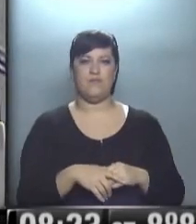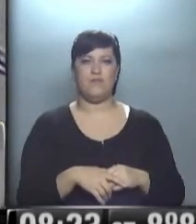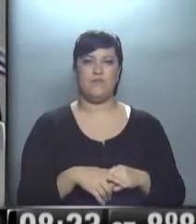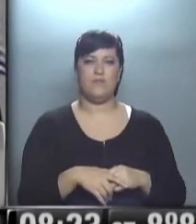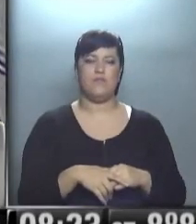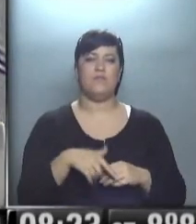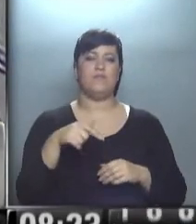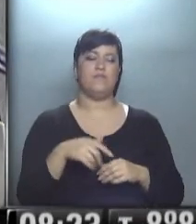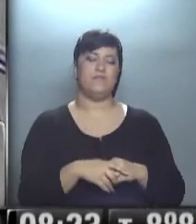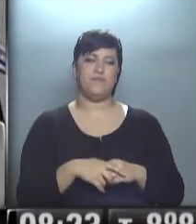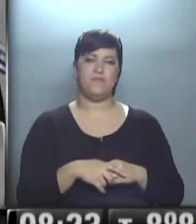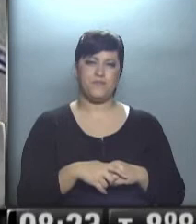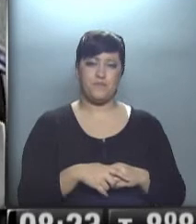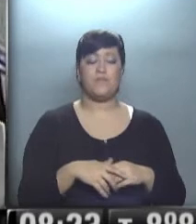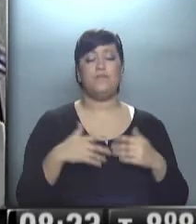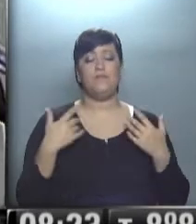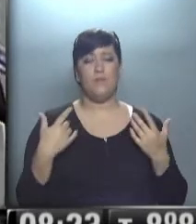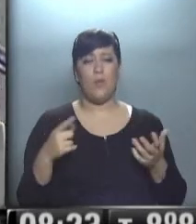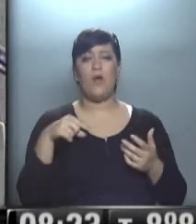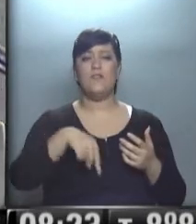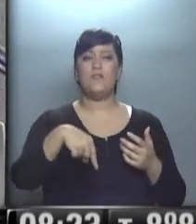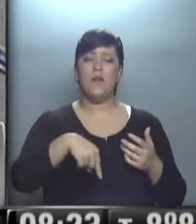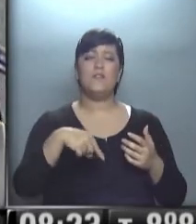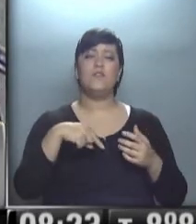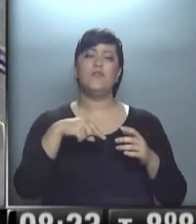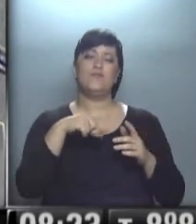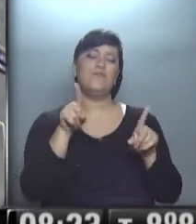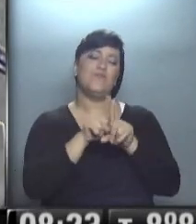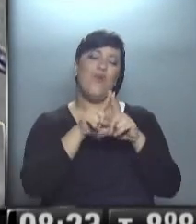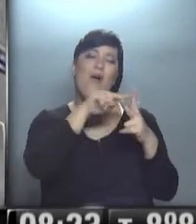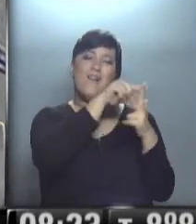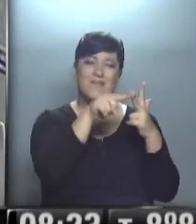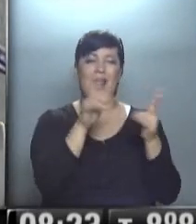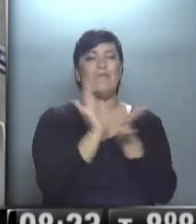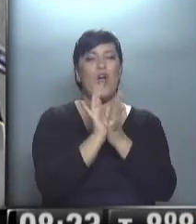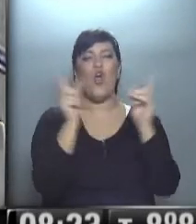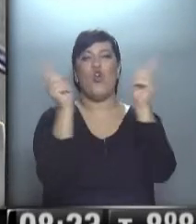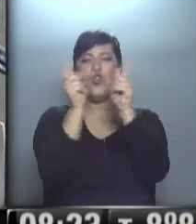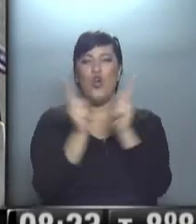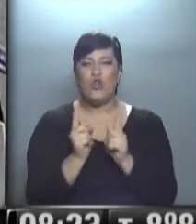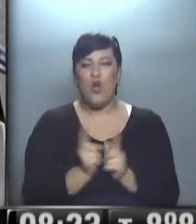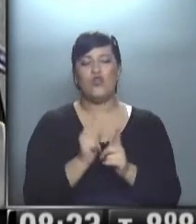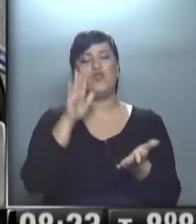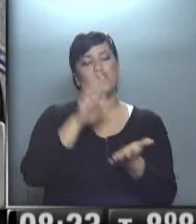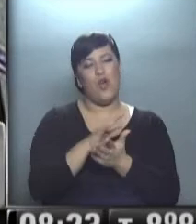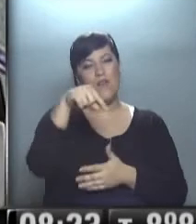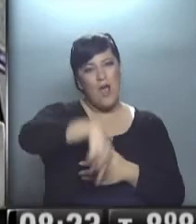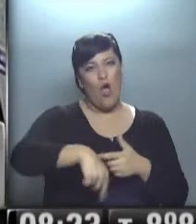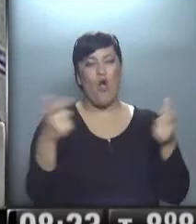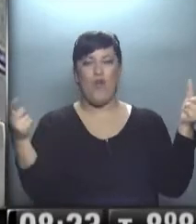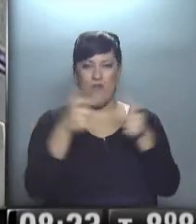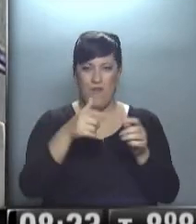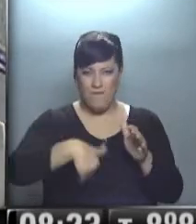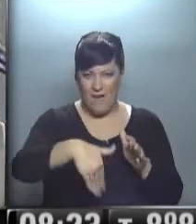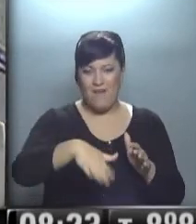esta estrategia así que estos son esta es la síntesis más o menos de lo que hoy se firmará por lo